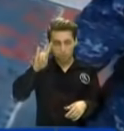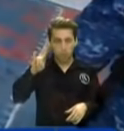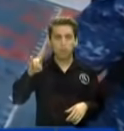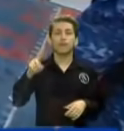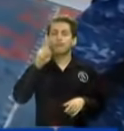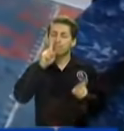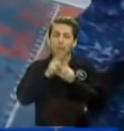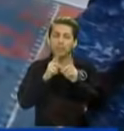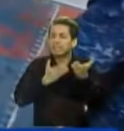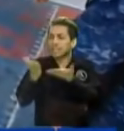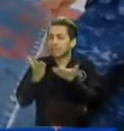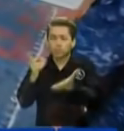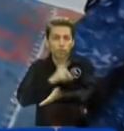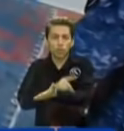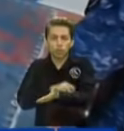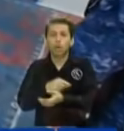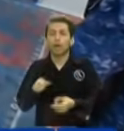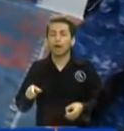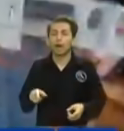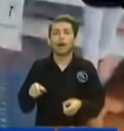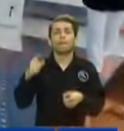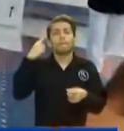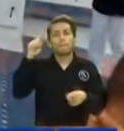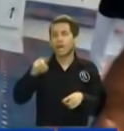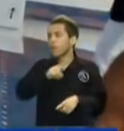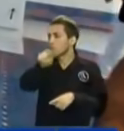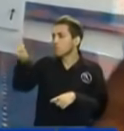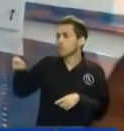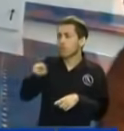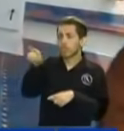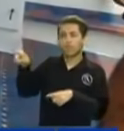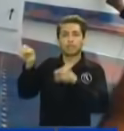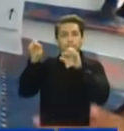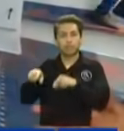al servicio de toda esta población que habitan